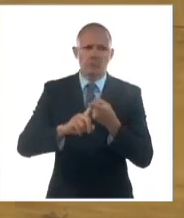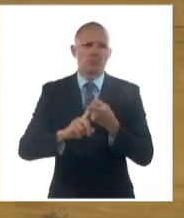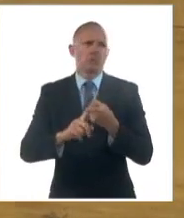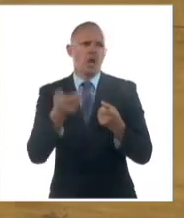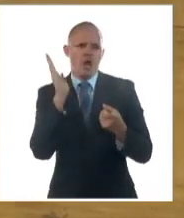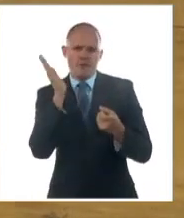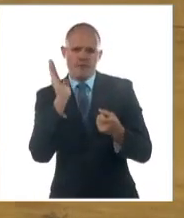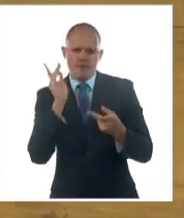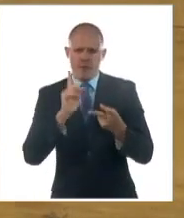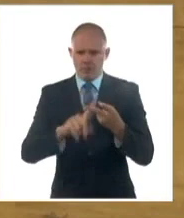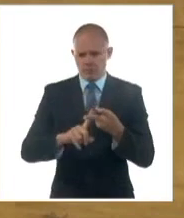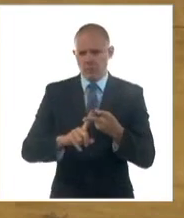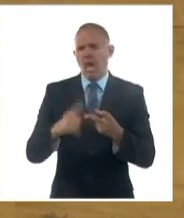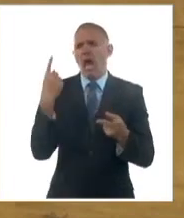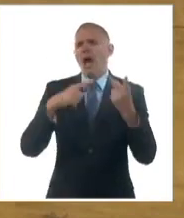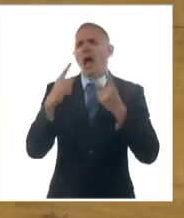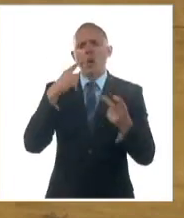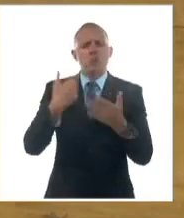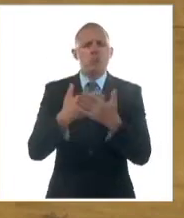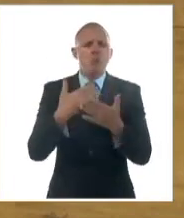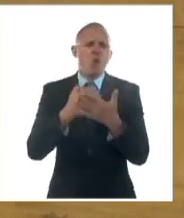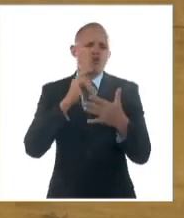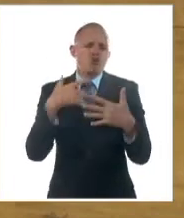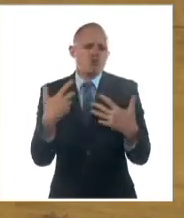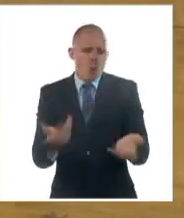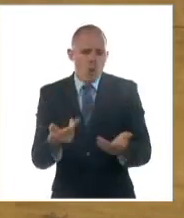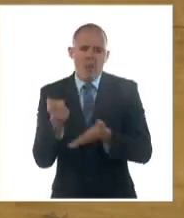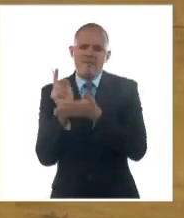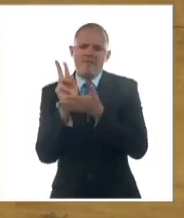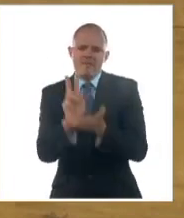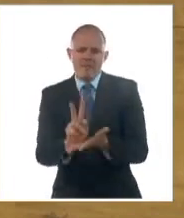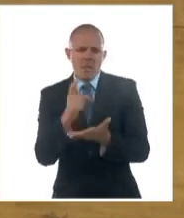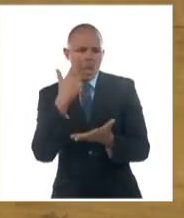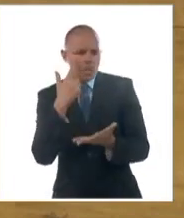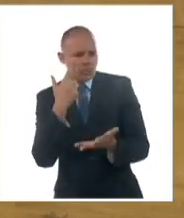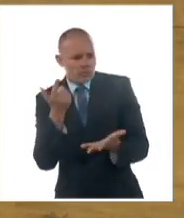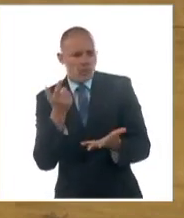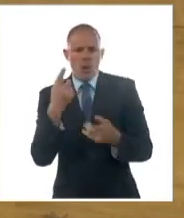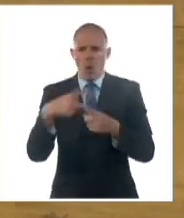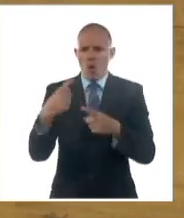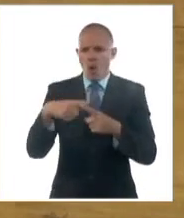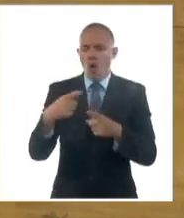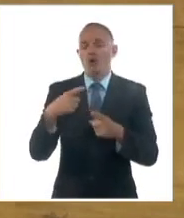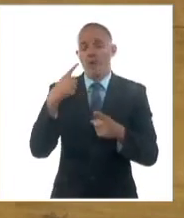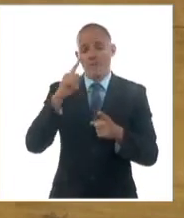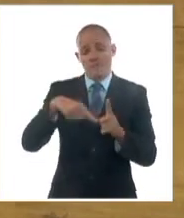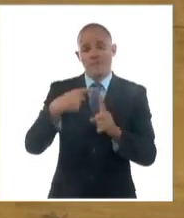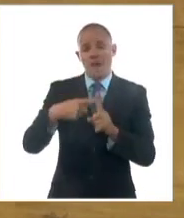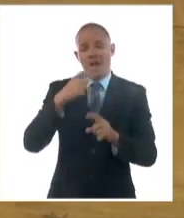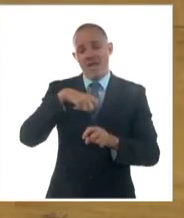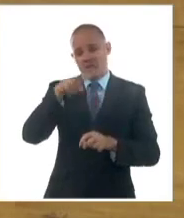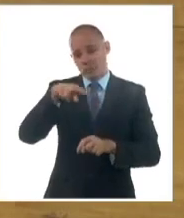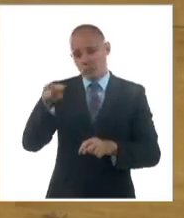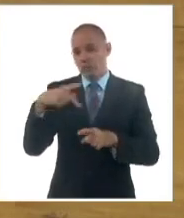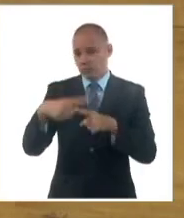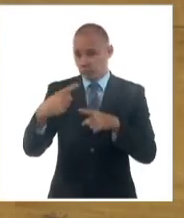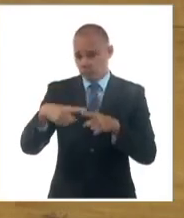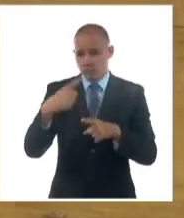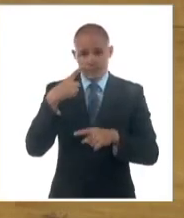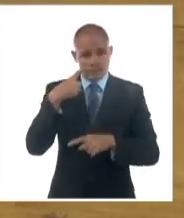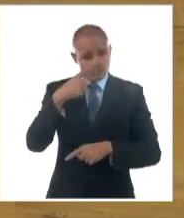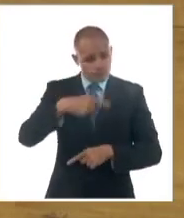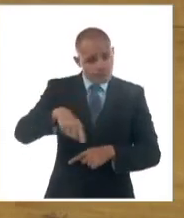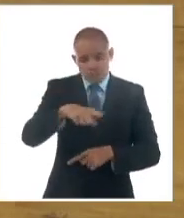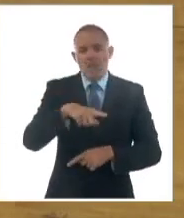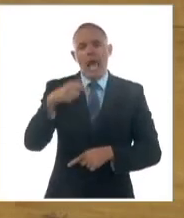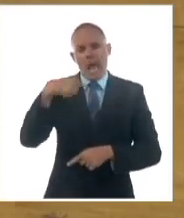de estudio, simulaciones, herramientas, visitas de buenas prácticas y el sistema de evaluación propiciarán la asimilación de los contenidos con